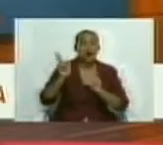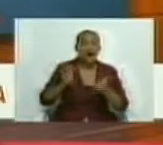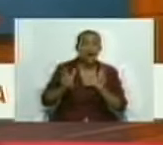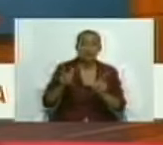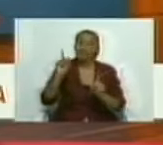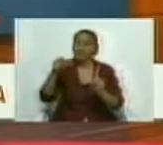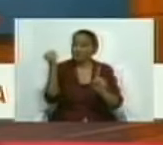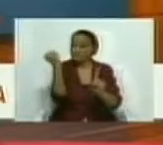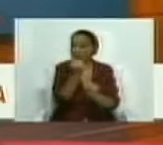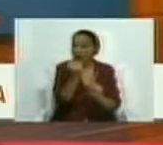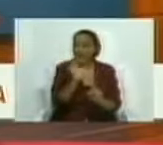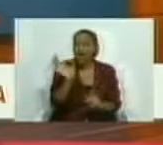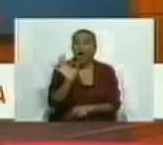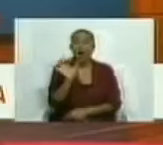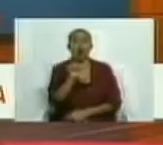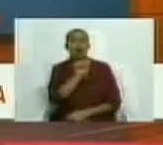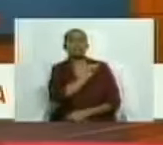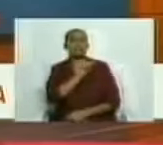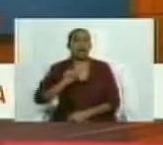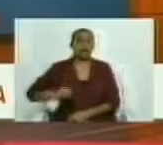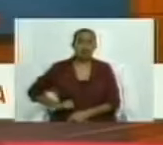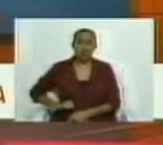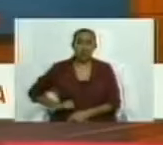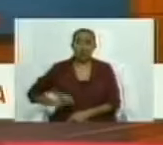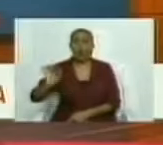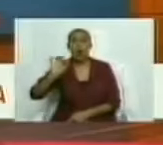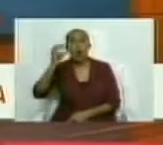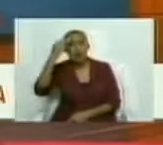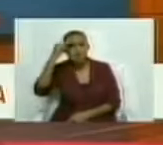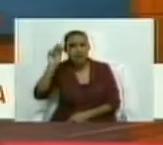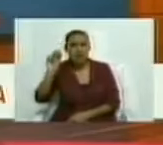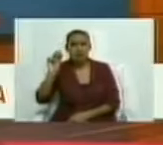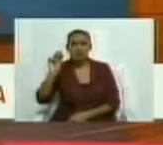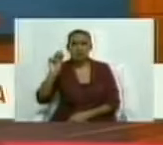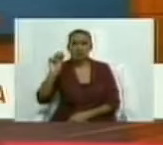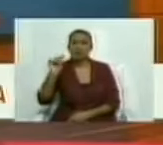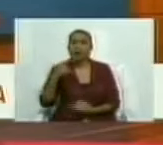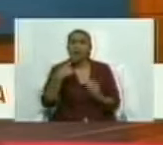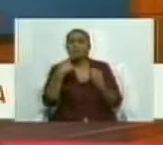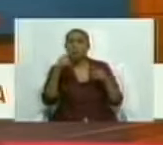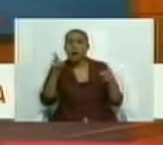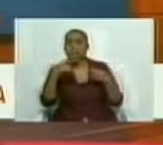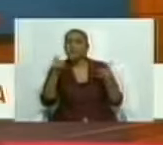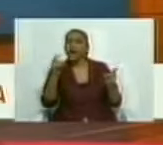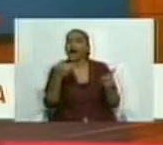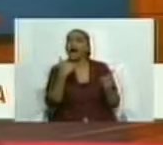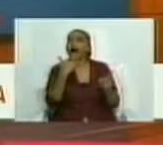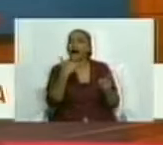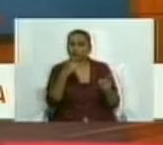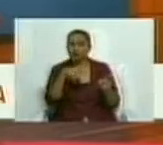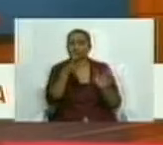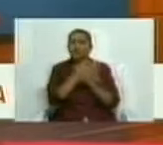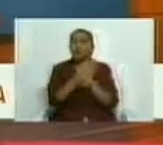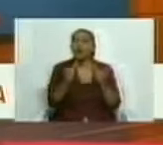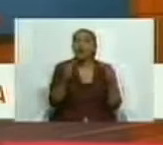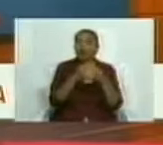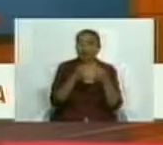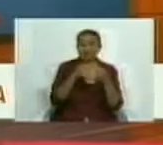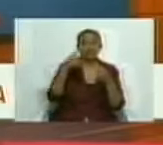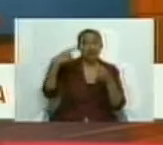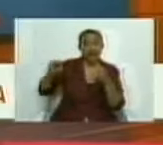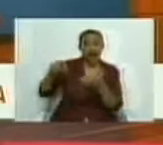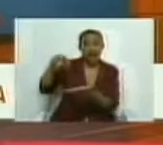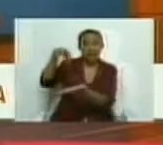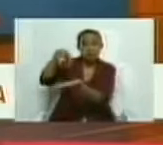del Salvador o de México para que digan que son de estas organizaciones no pero